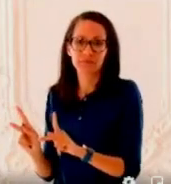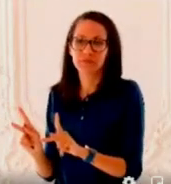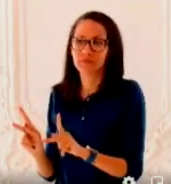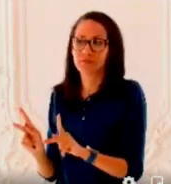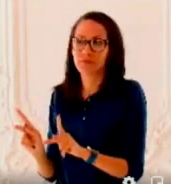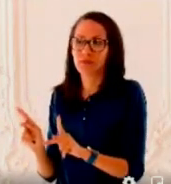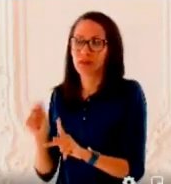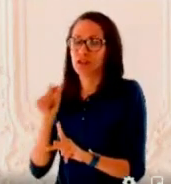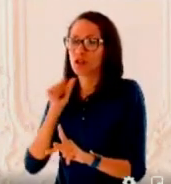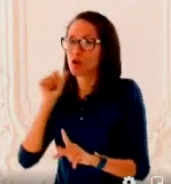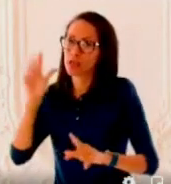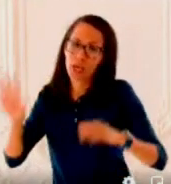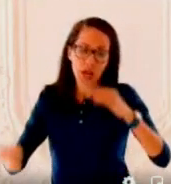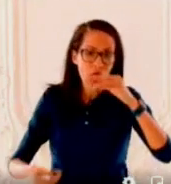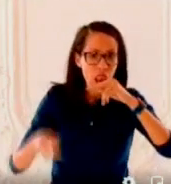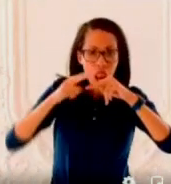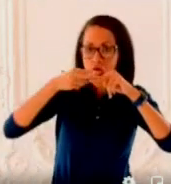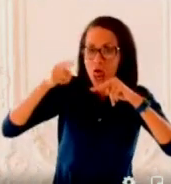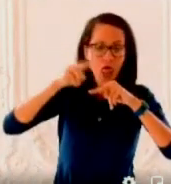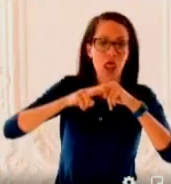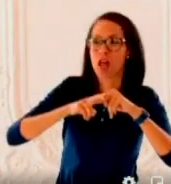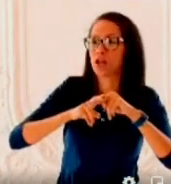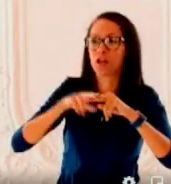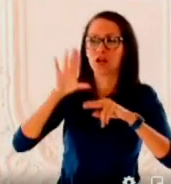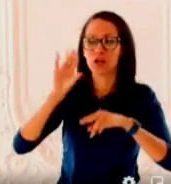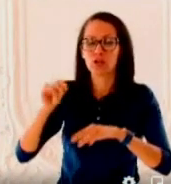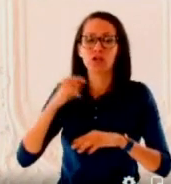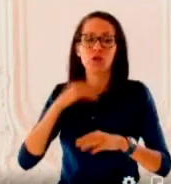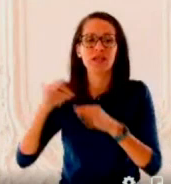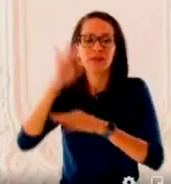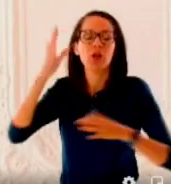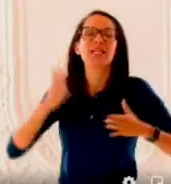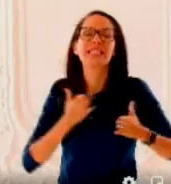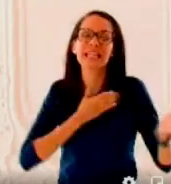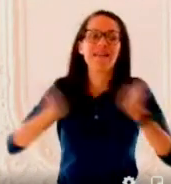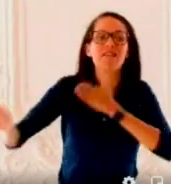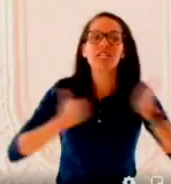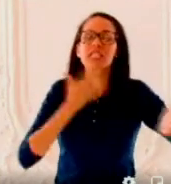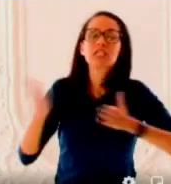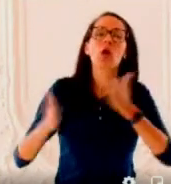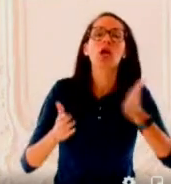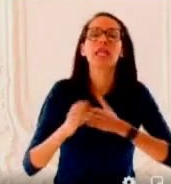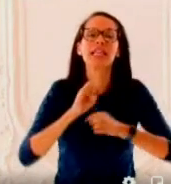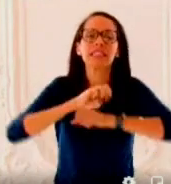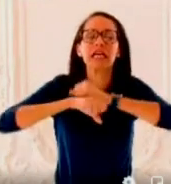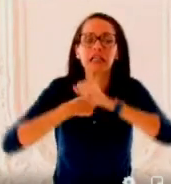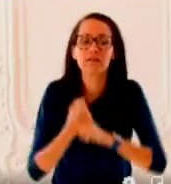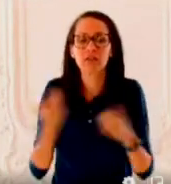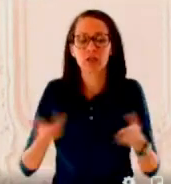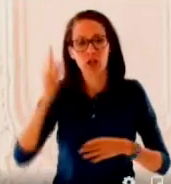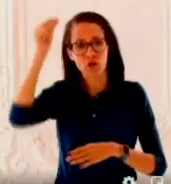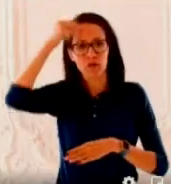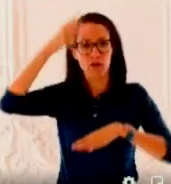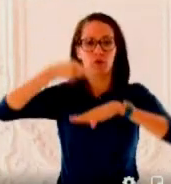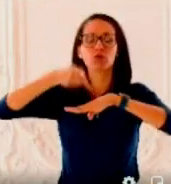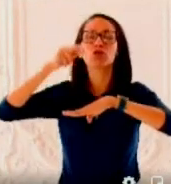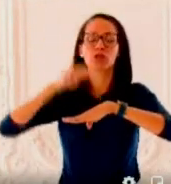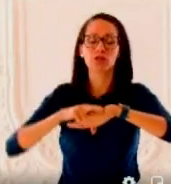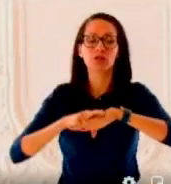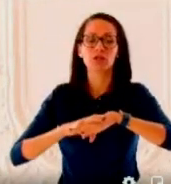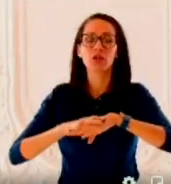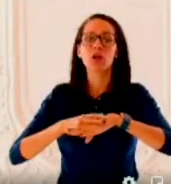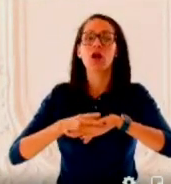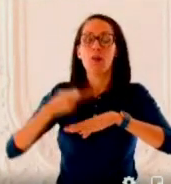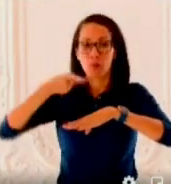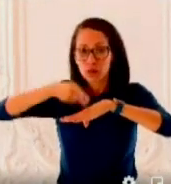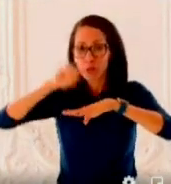quiero excesos, lo que quiero es un espíritu de servicio y de sacrificio en el gobierno de Puerto Rico. Eso es lo que el pueblo espera de